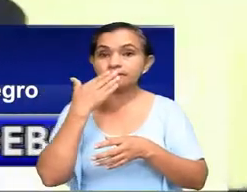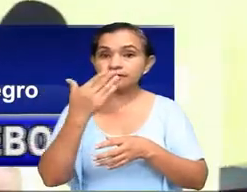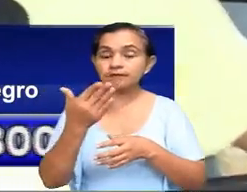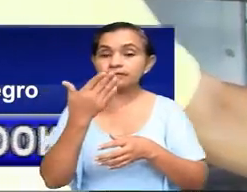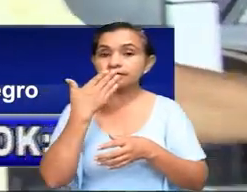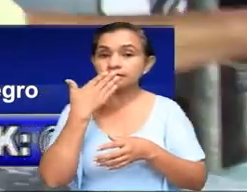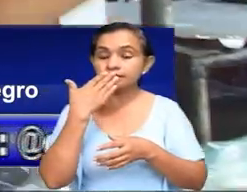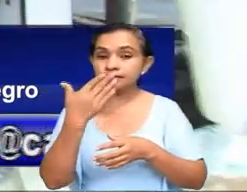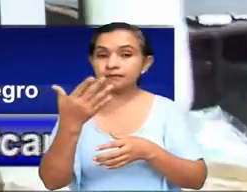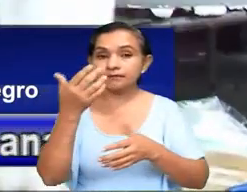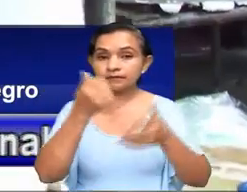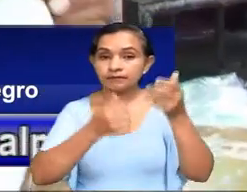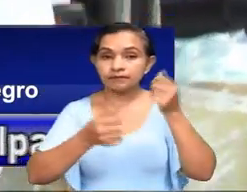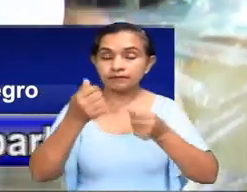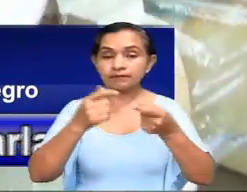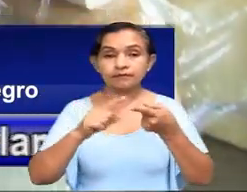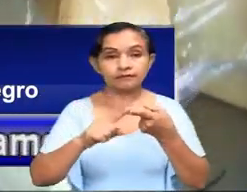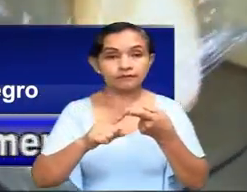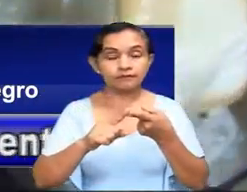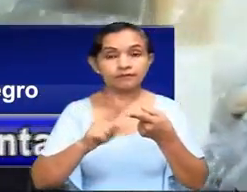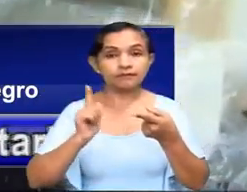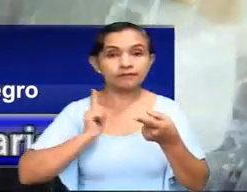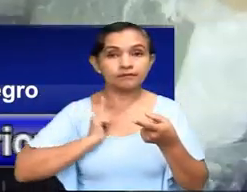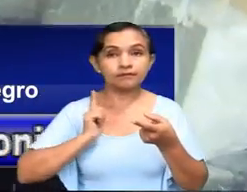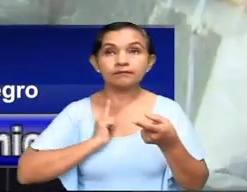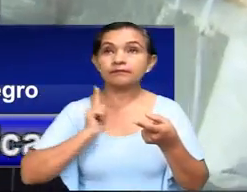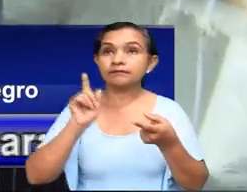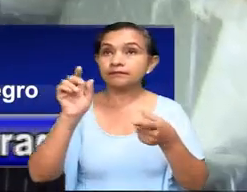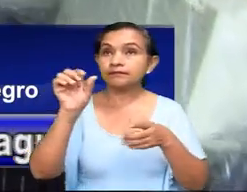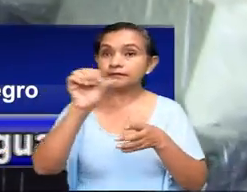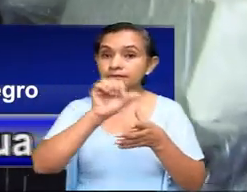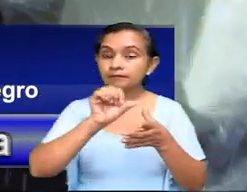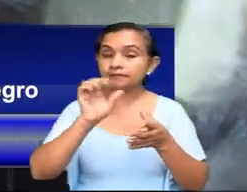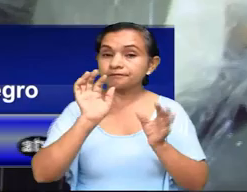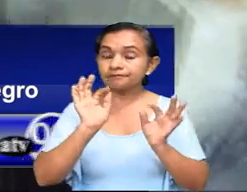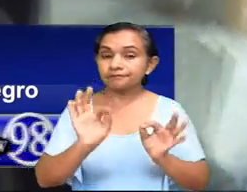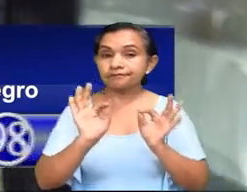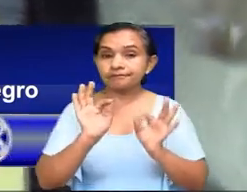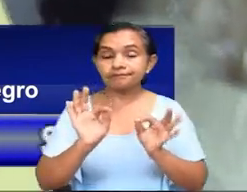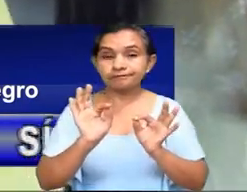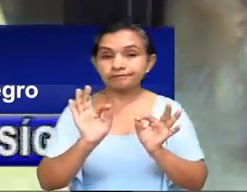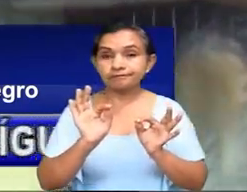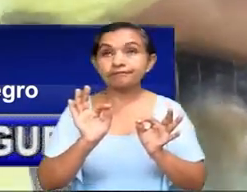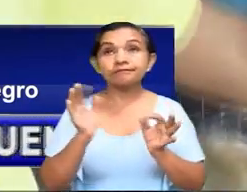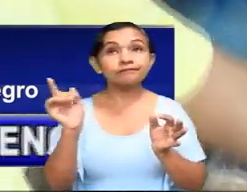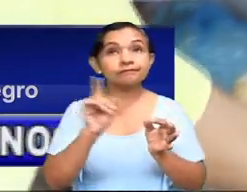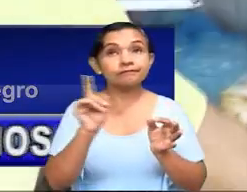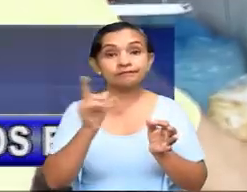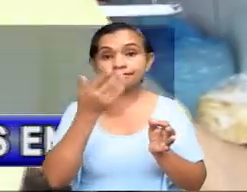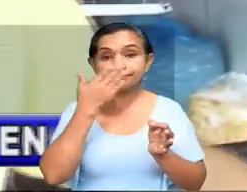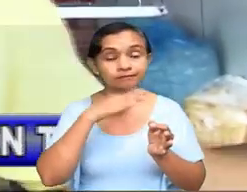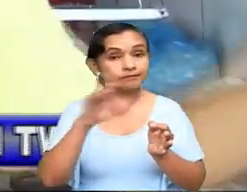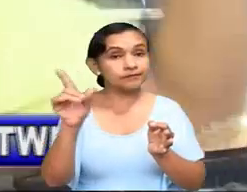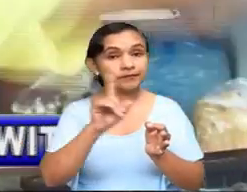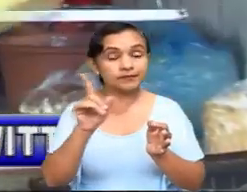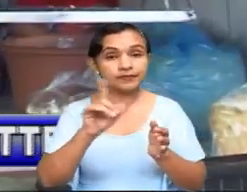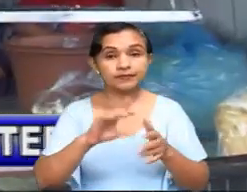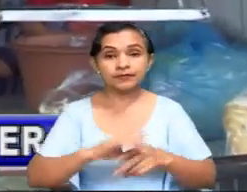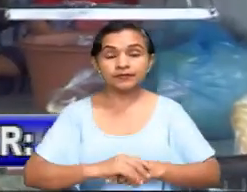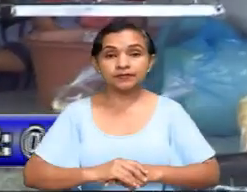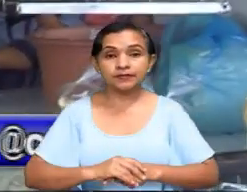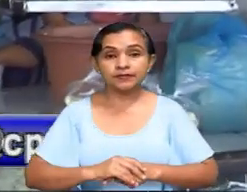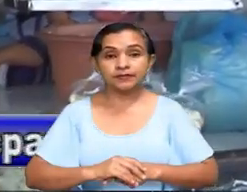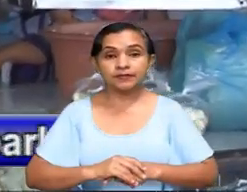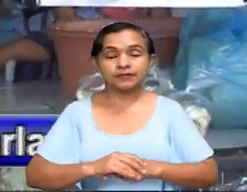lechera. Esta botella es con crema, es bien cremosa, no es lechera mala. Okay.